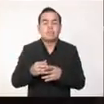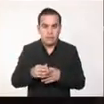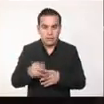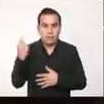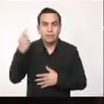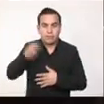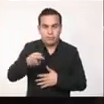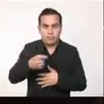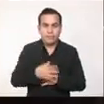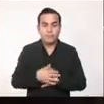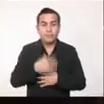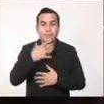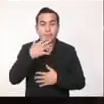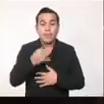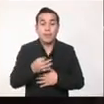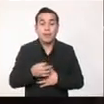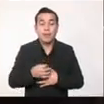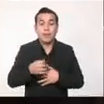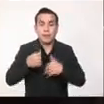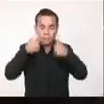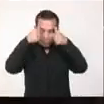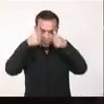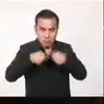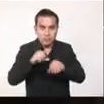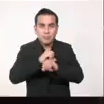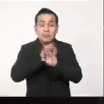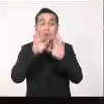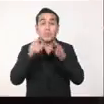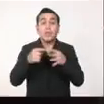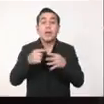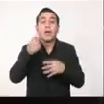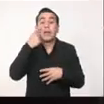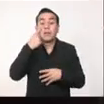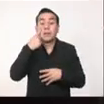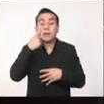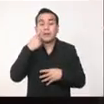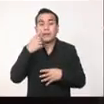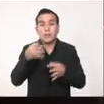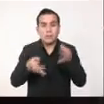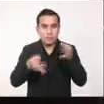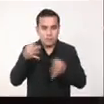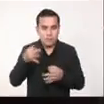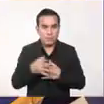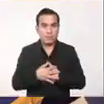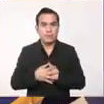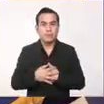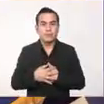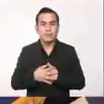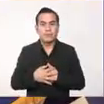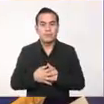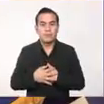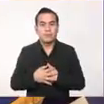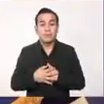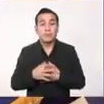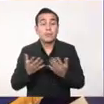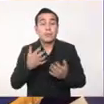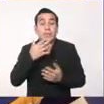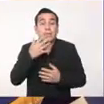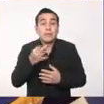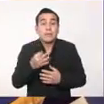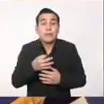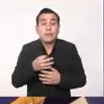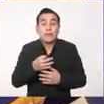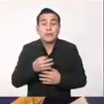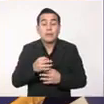Sí. ¿Y eso quién lo decía? La misma jurisprudencia, que se equipara al texto de la Constitución. Sí. Y solo para que no quede como que